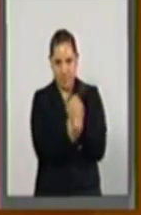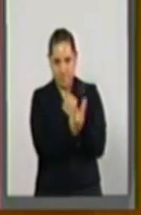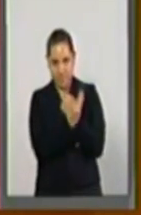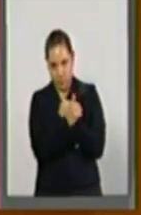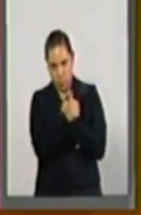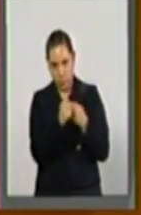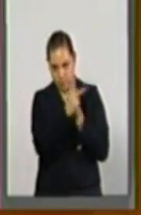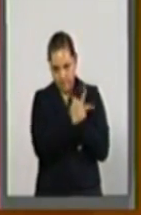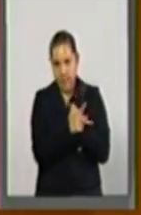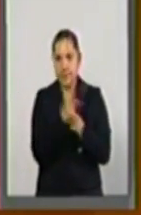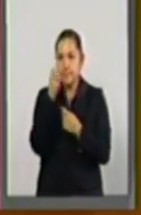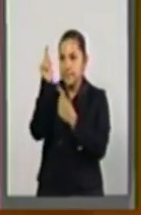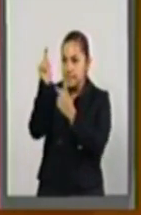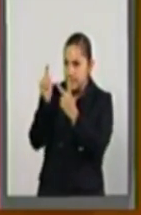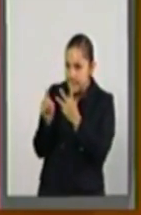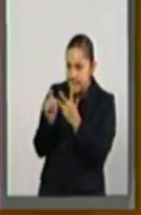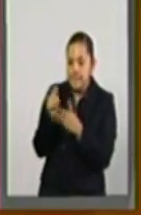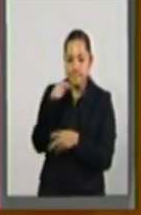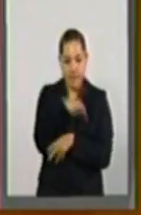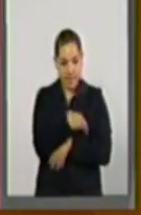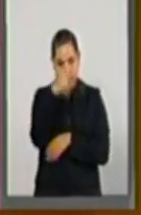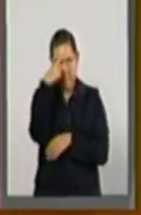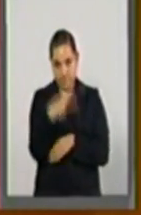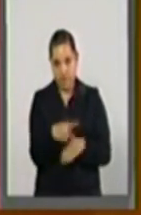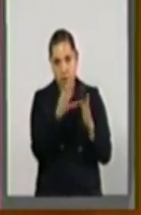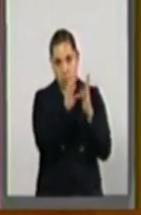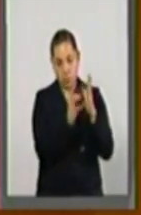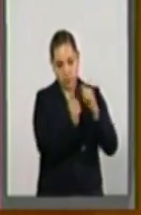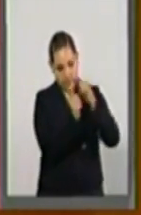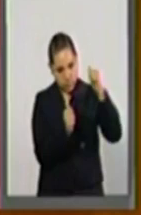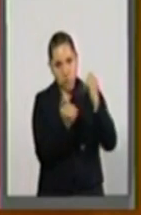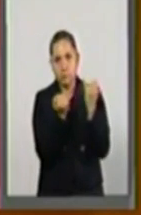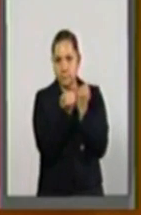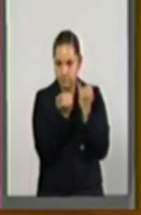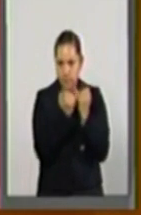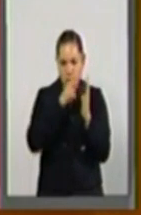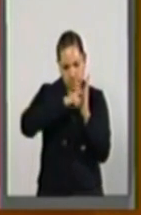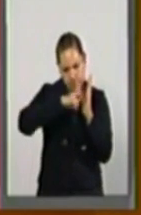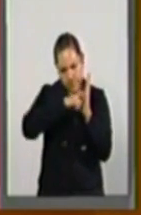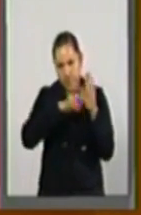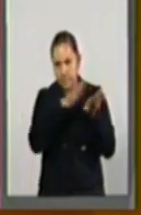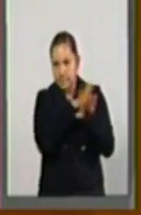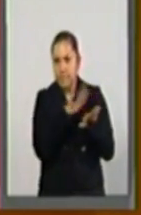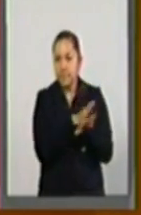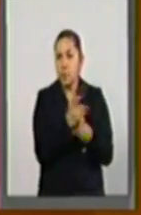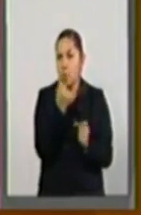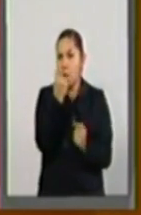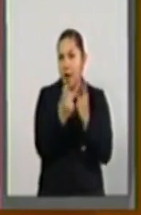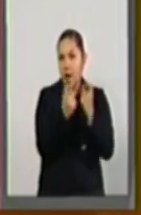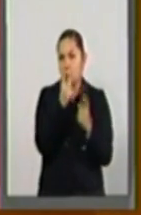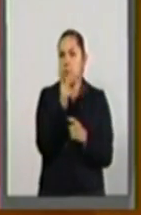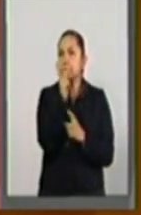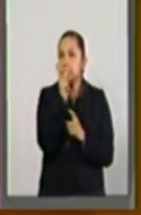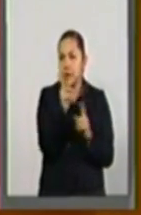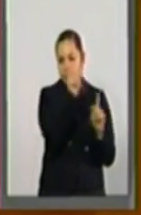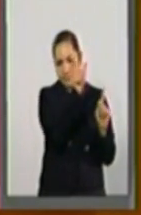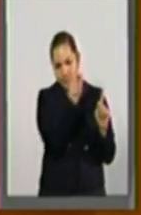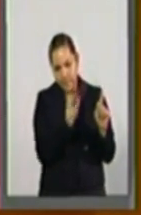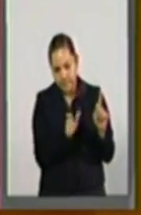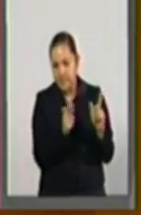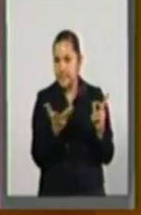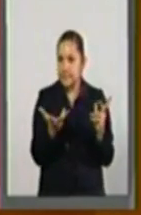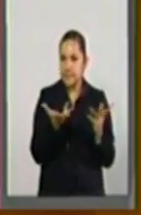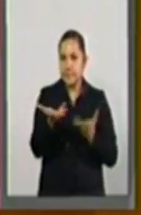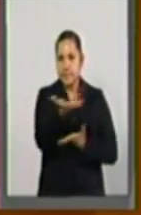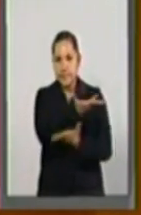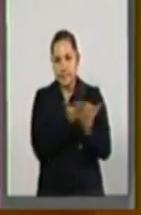de introducción de esta adición constitucional se produjeron diferencias conceptuales entre las cámaras del Congreso de la Unión